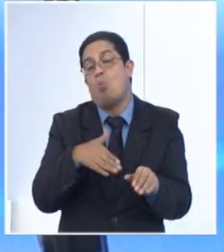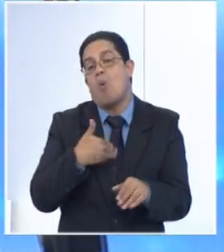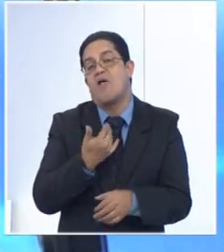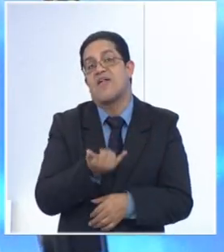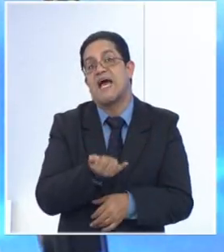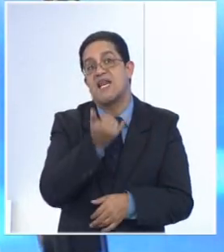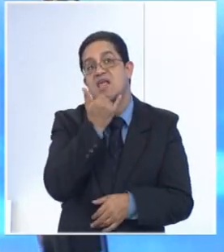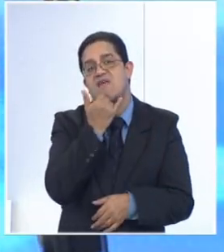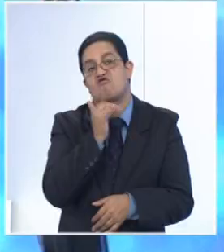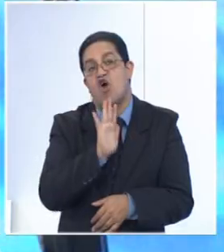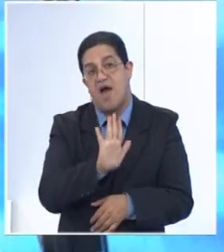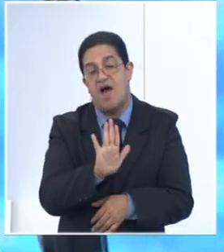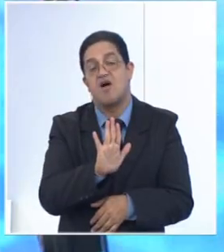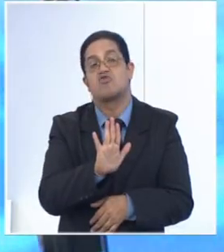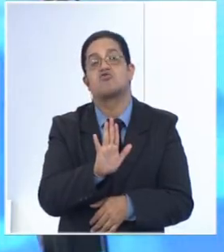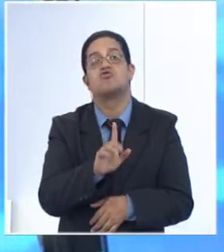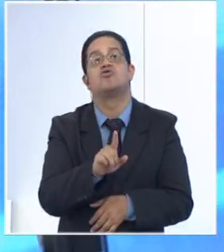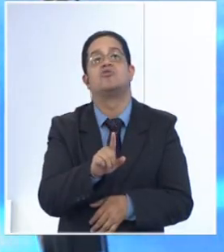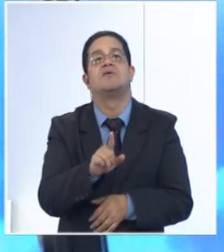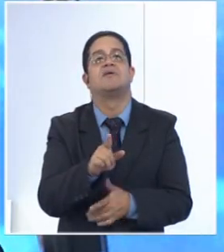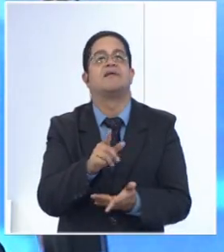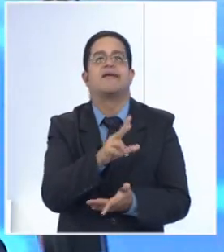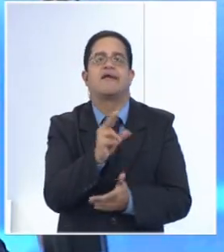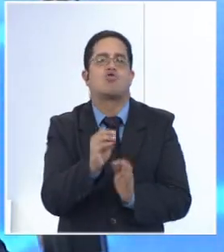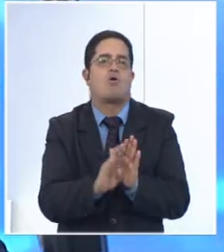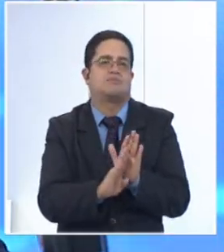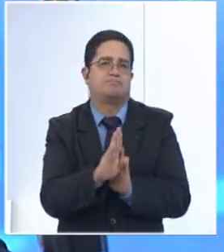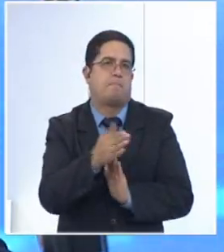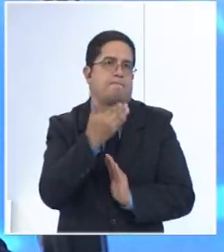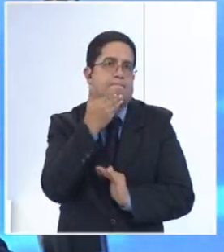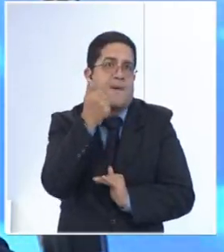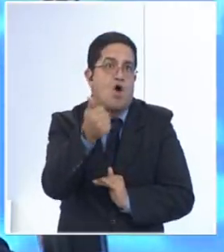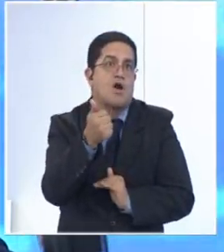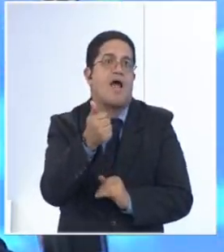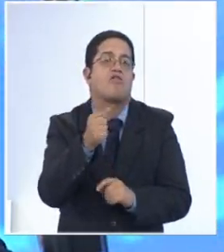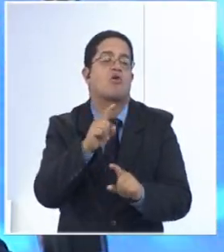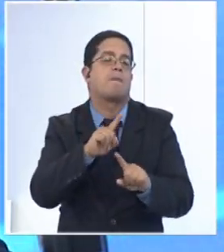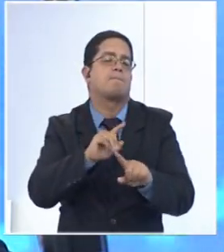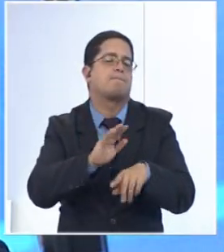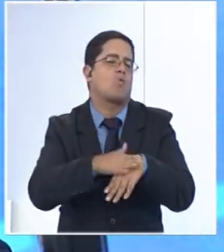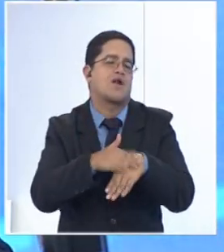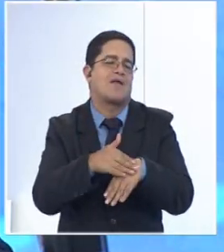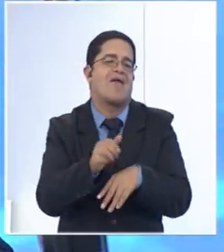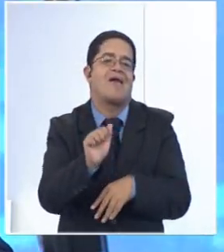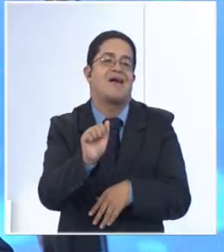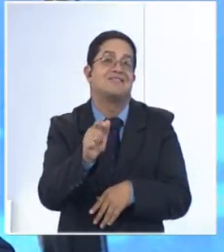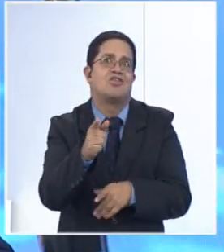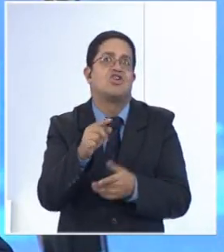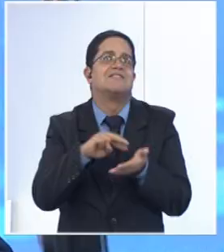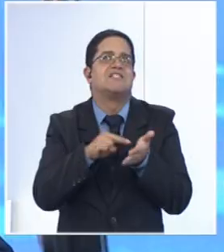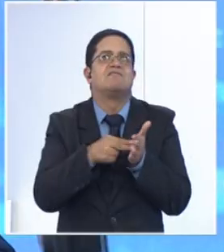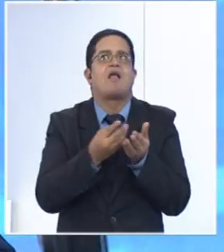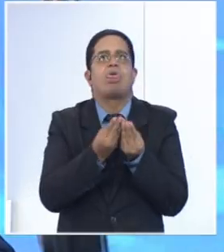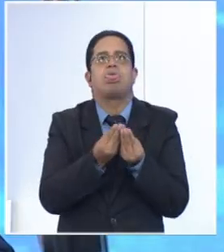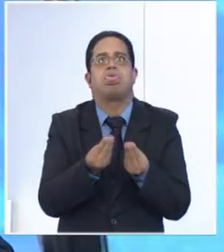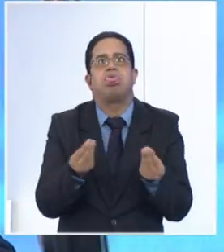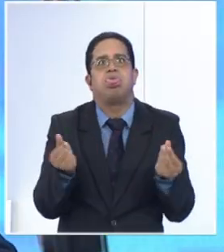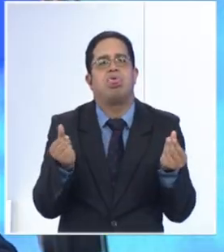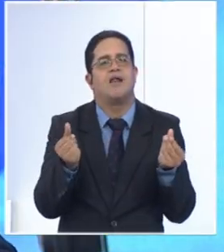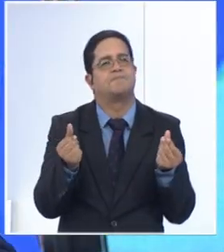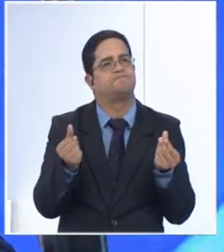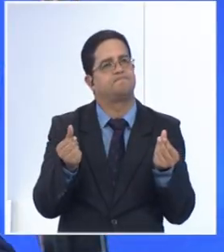otra lesión concomitante que no ha mejorado con el ácido hialurónico, porque el ácido hialurónico pues, no te va a resolver una lesión de ligamento, ni te va a resolver una